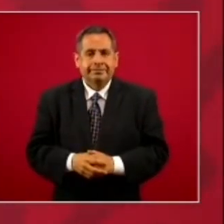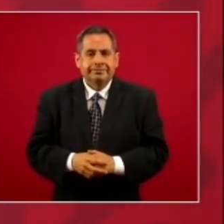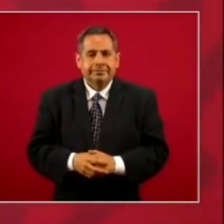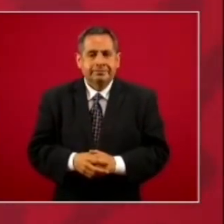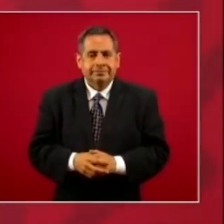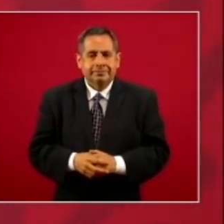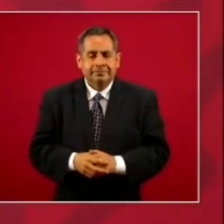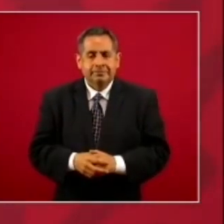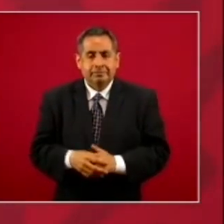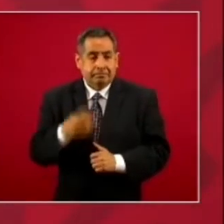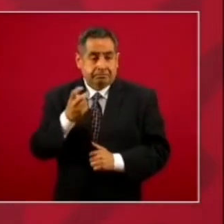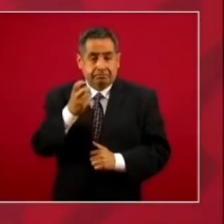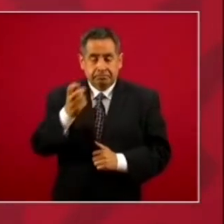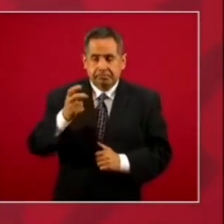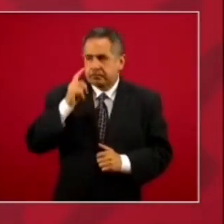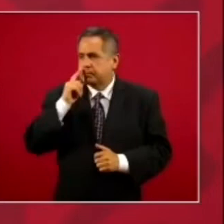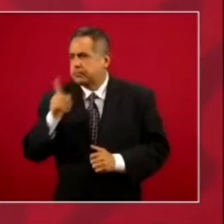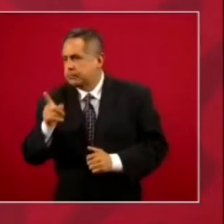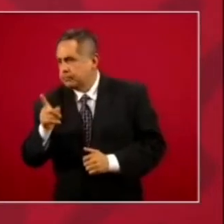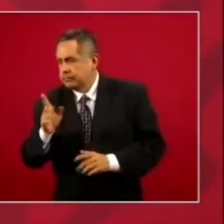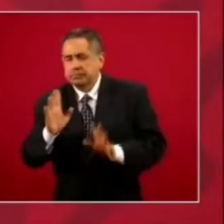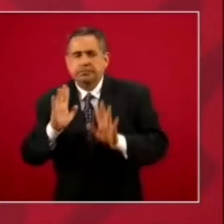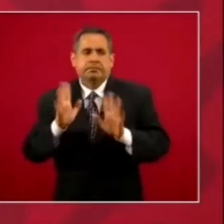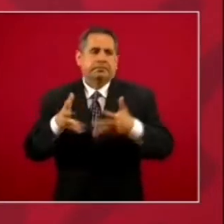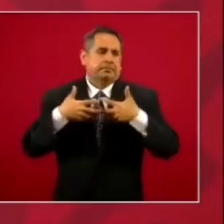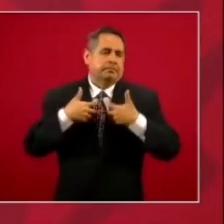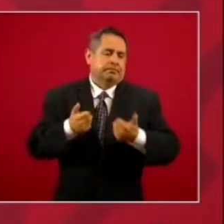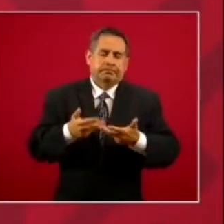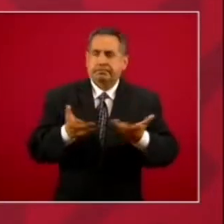y pues así se entiende cómo